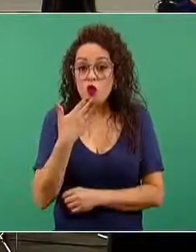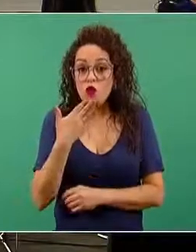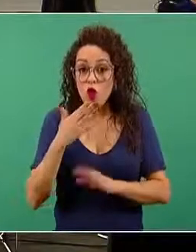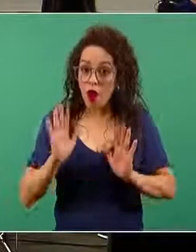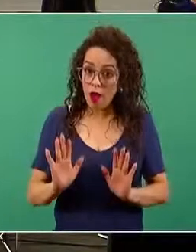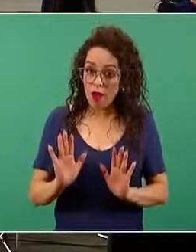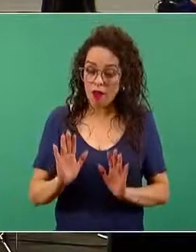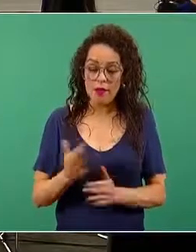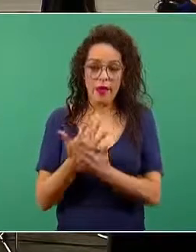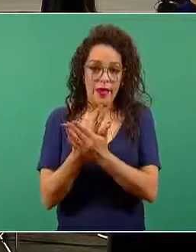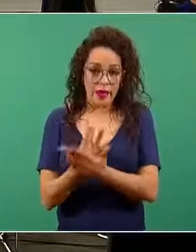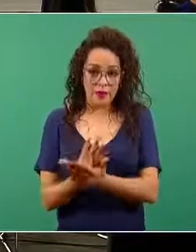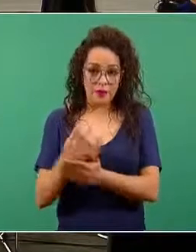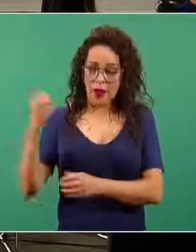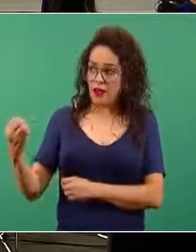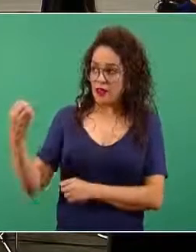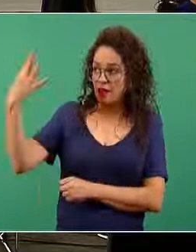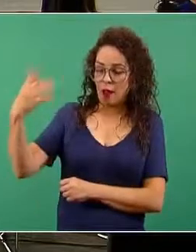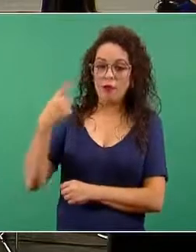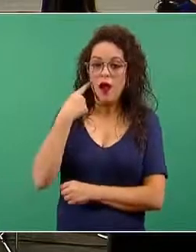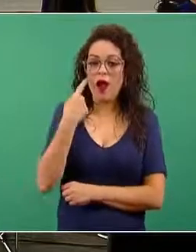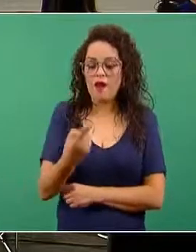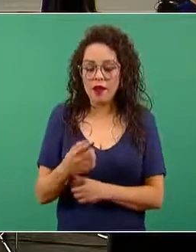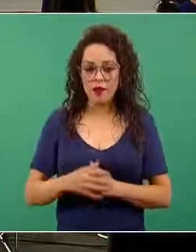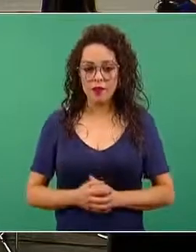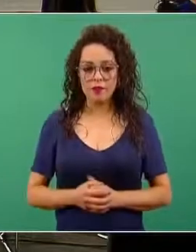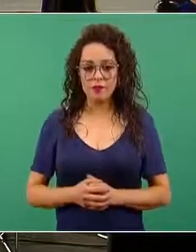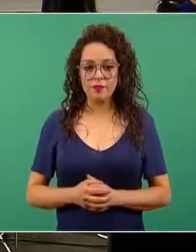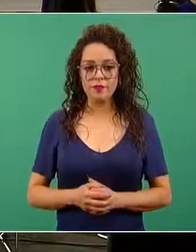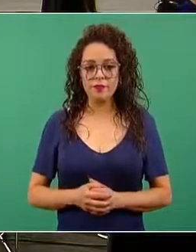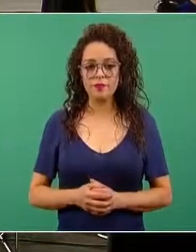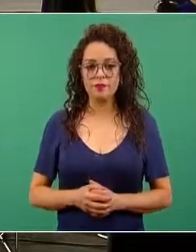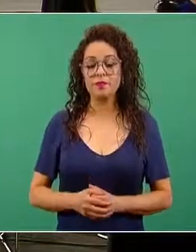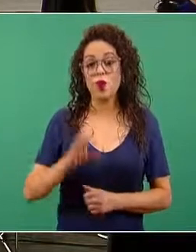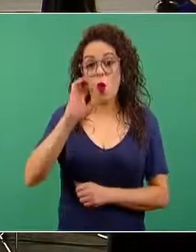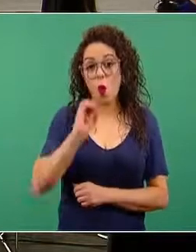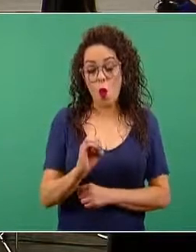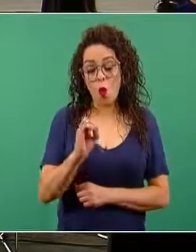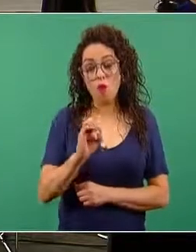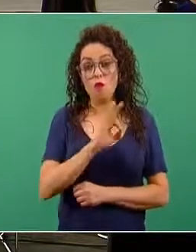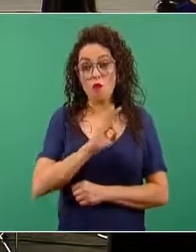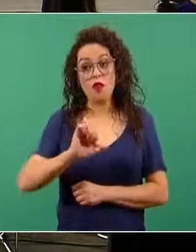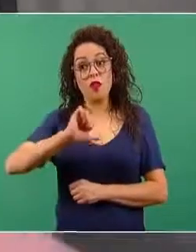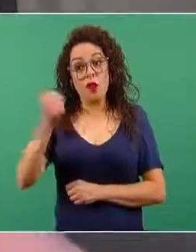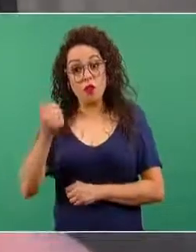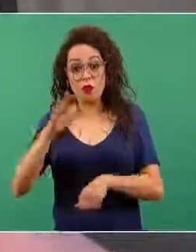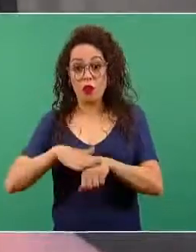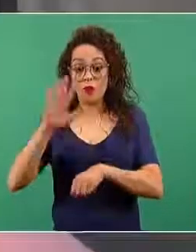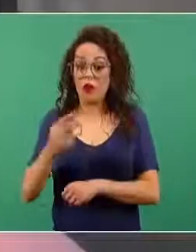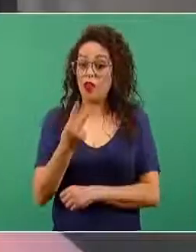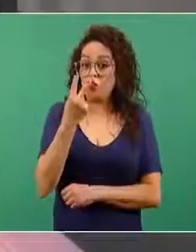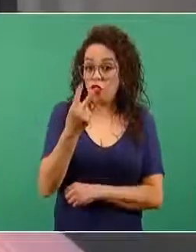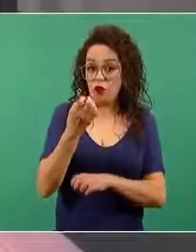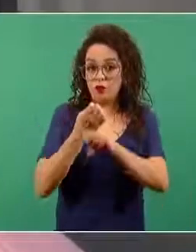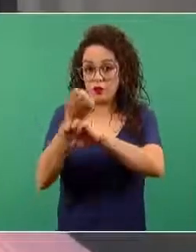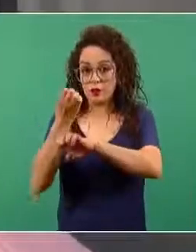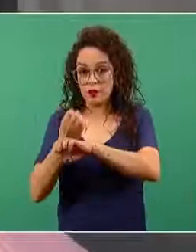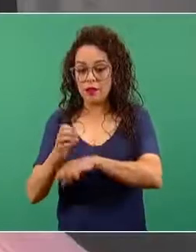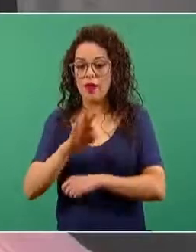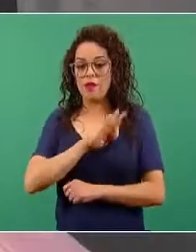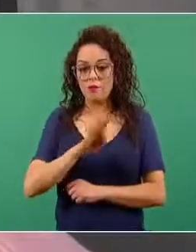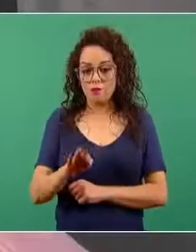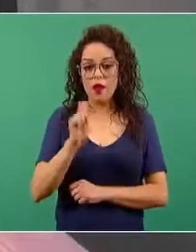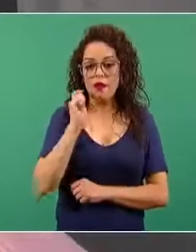pero estaremos seguramente en posibilidad de 1 o 2 entidades federativas ya empezar a incorporar a su